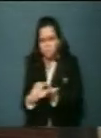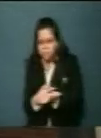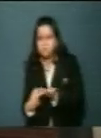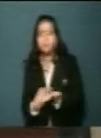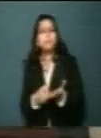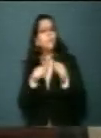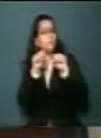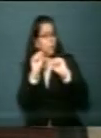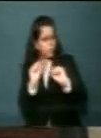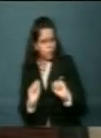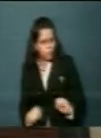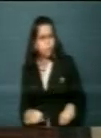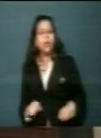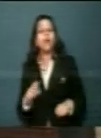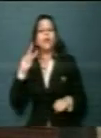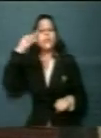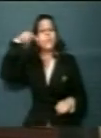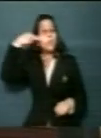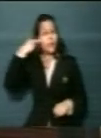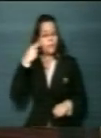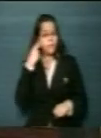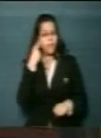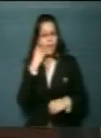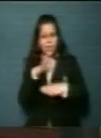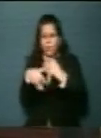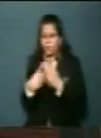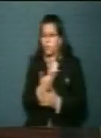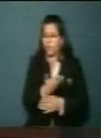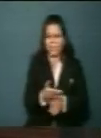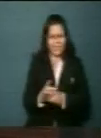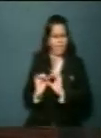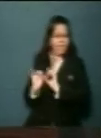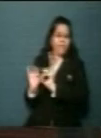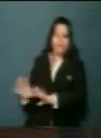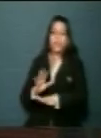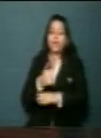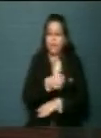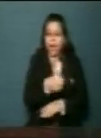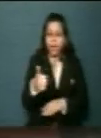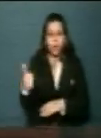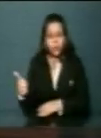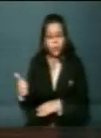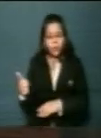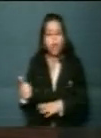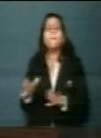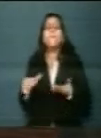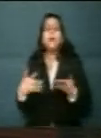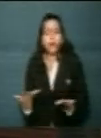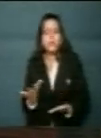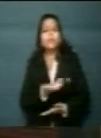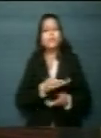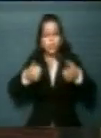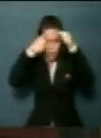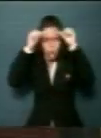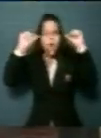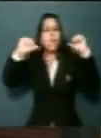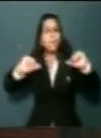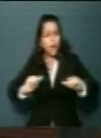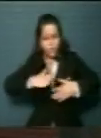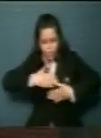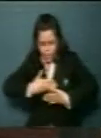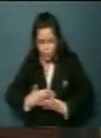que implica renuncias y concesiones de cada parte para lograr acuerdos en beneficio de